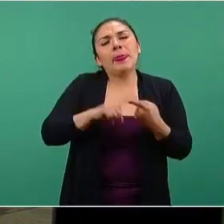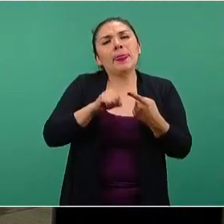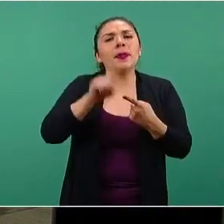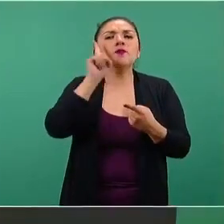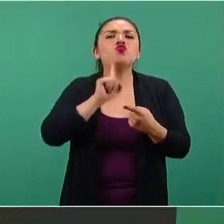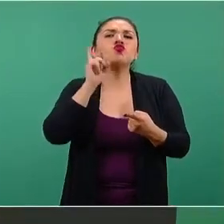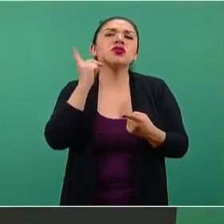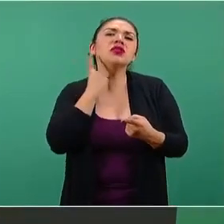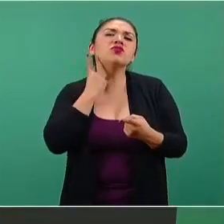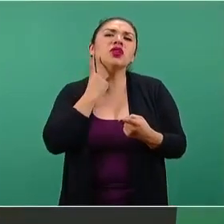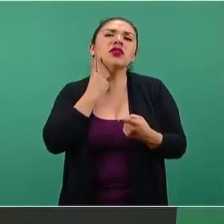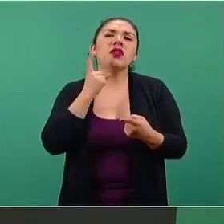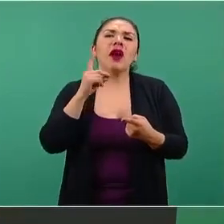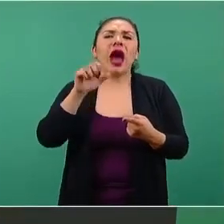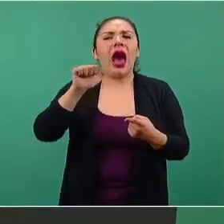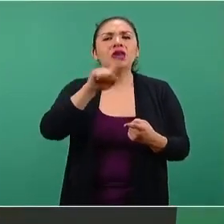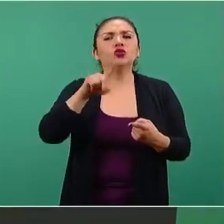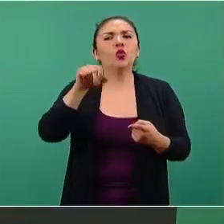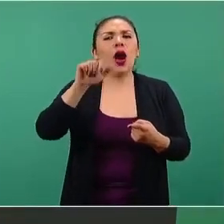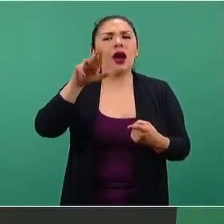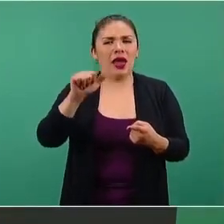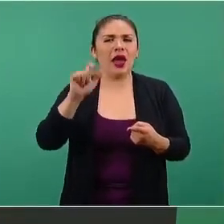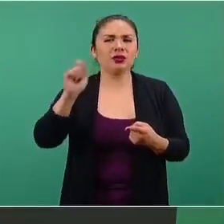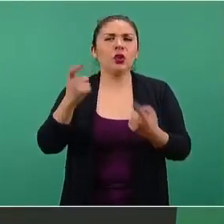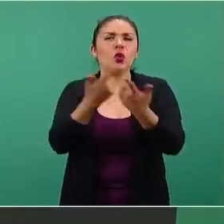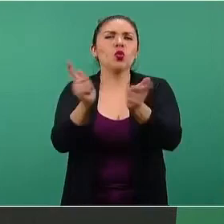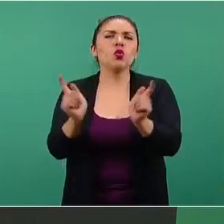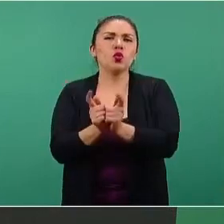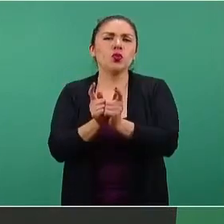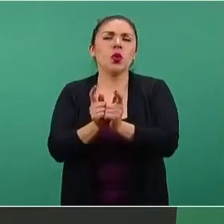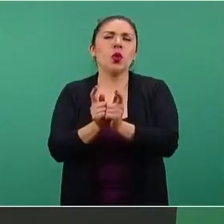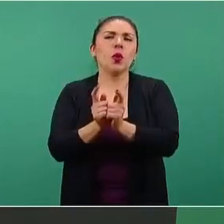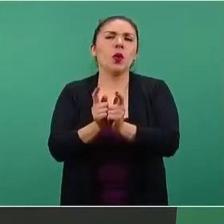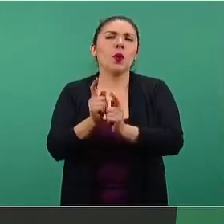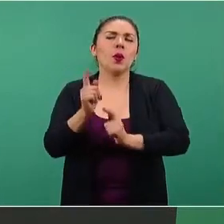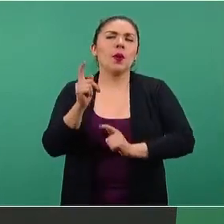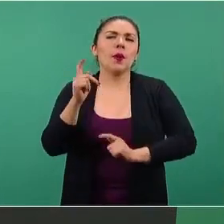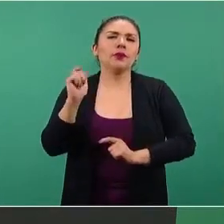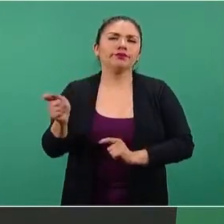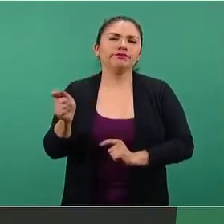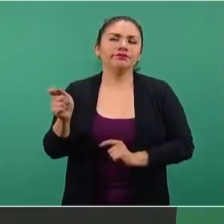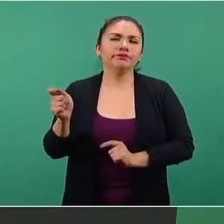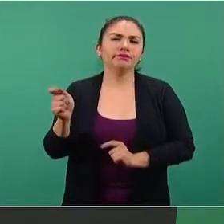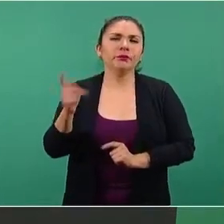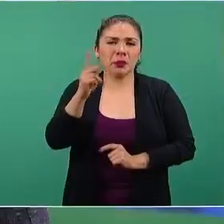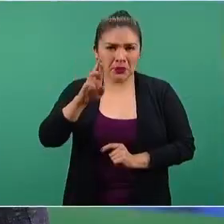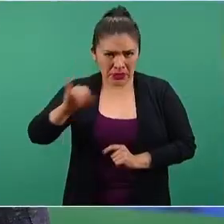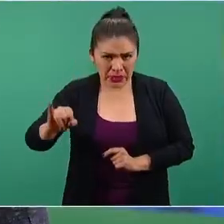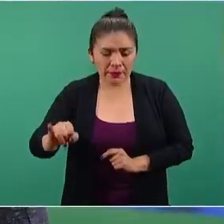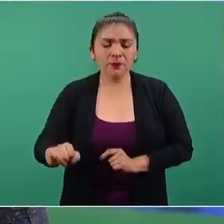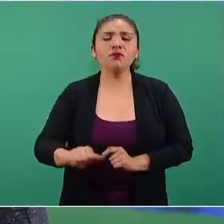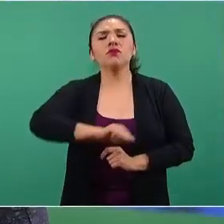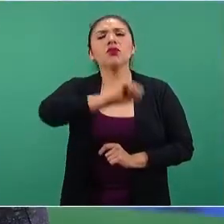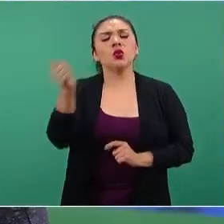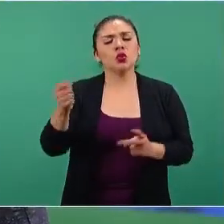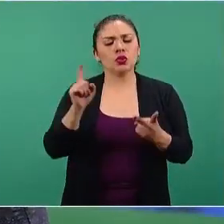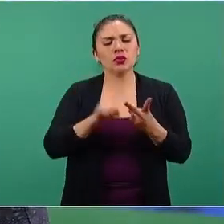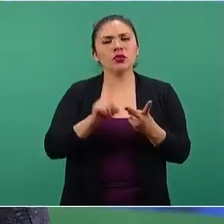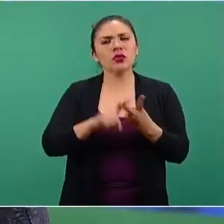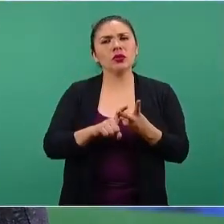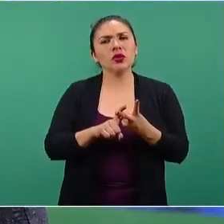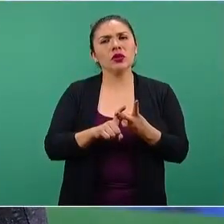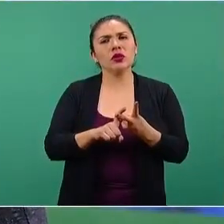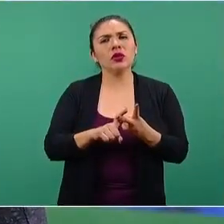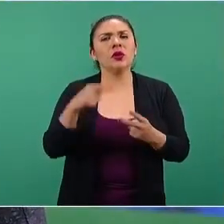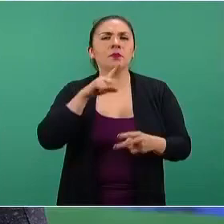la diputada Frinea Azuara del Partido Revolucionario Institucional y mi